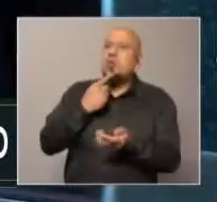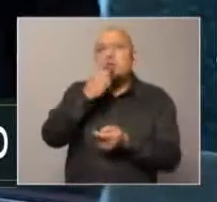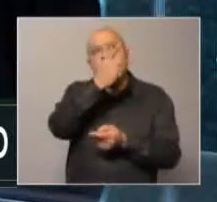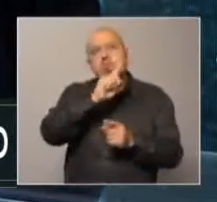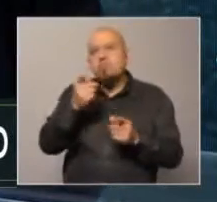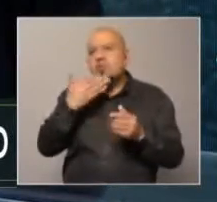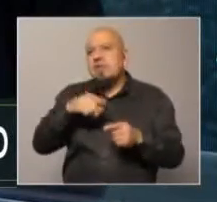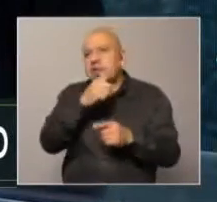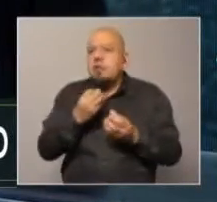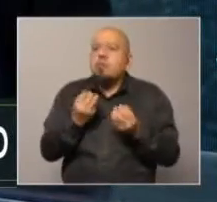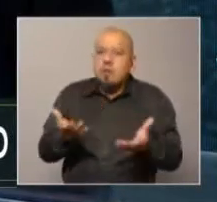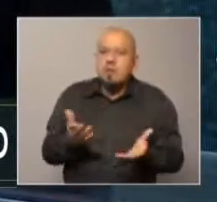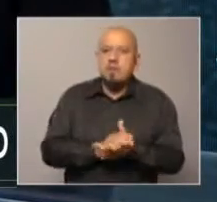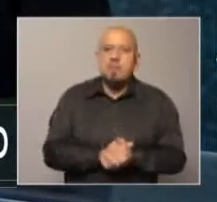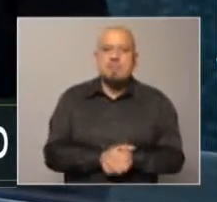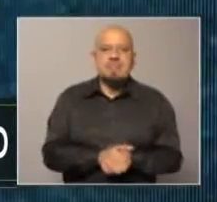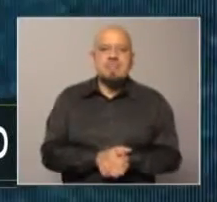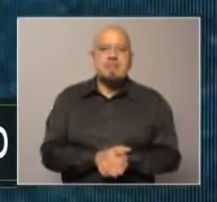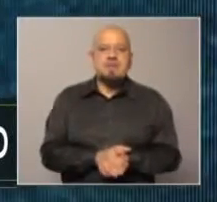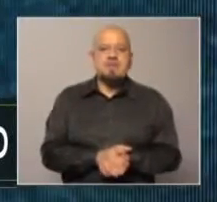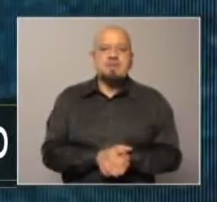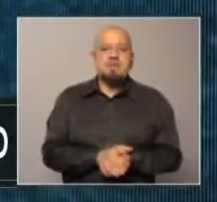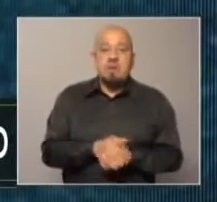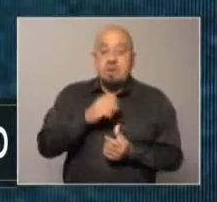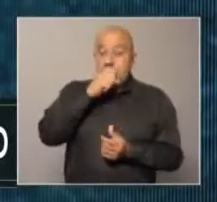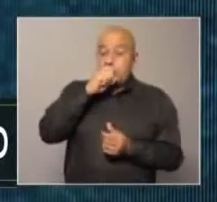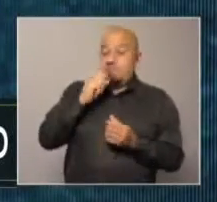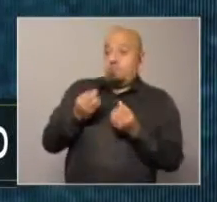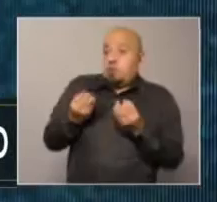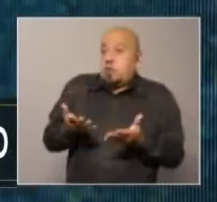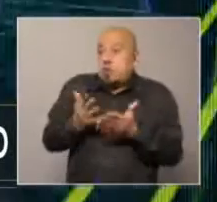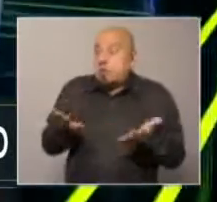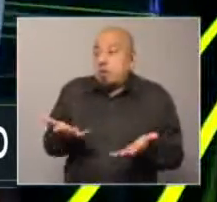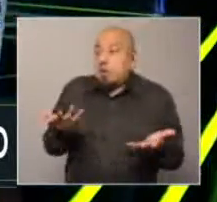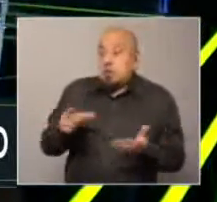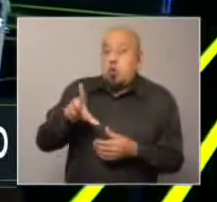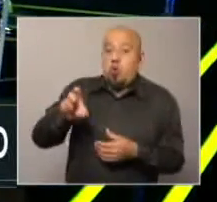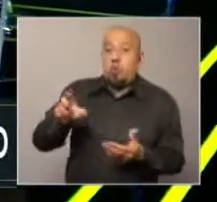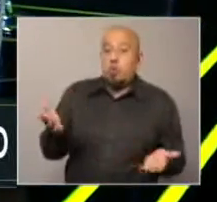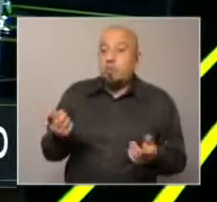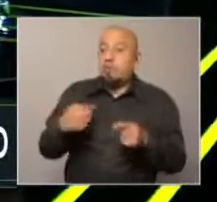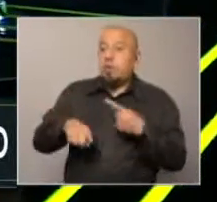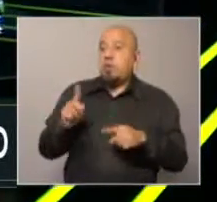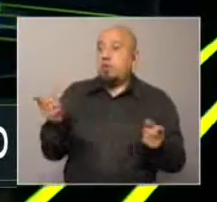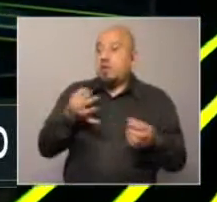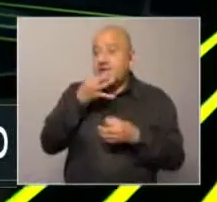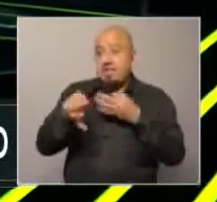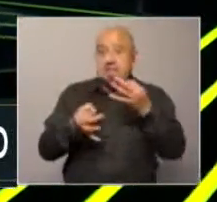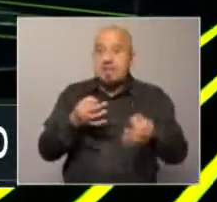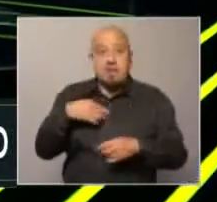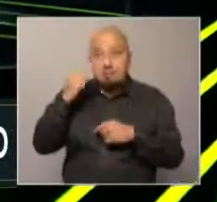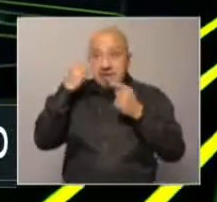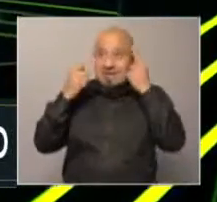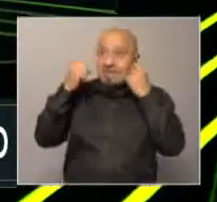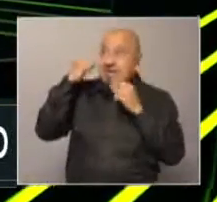Sí. Eso va para No, pero largo. Claro, digo, porque parece tan obvio. Mirá, porque te dicen, las experiencias del mundo son